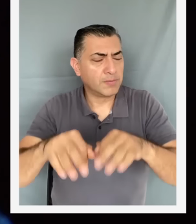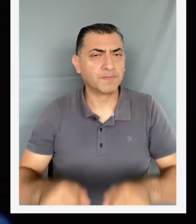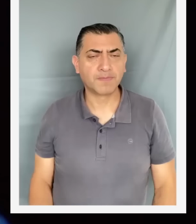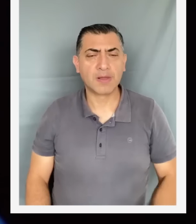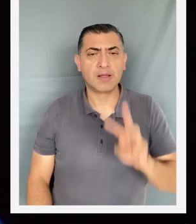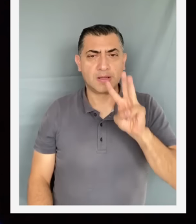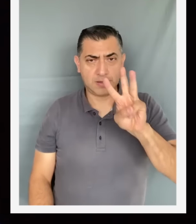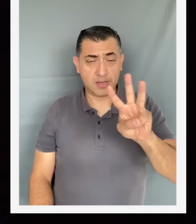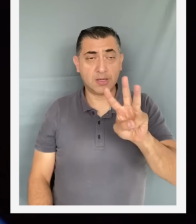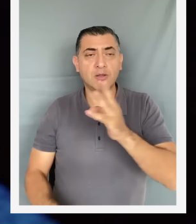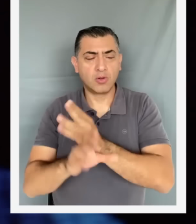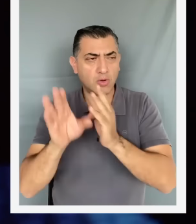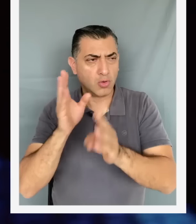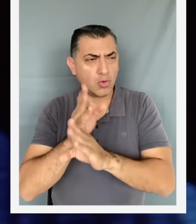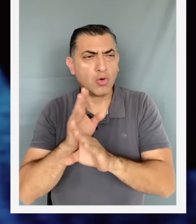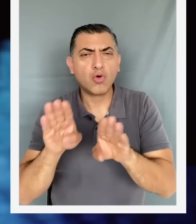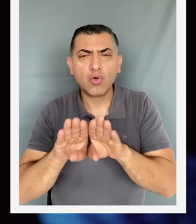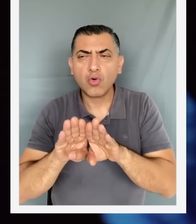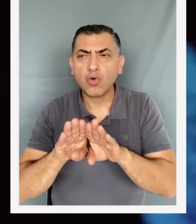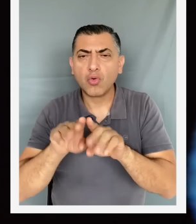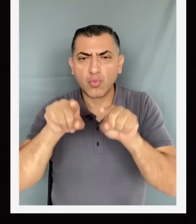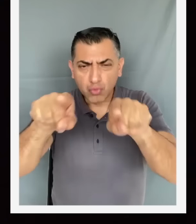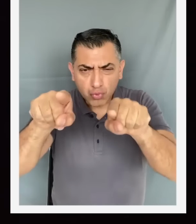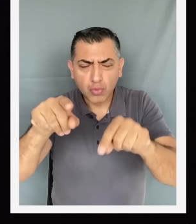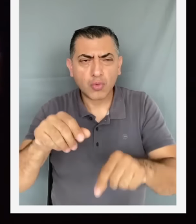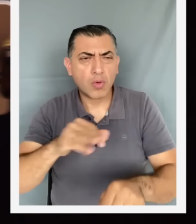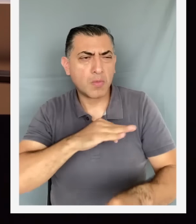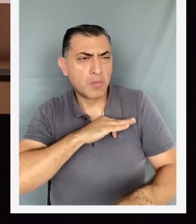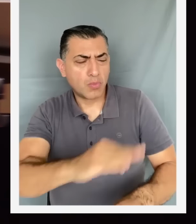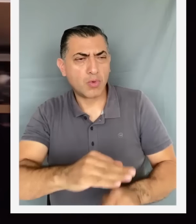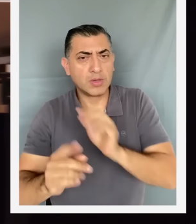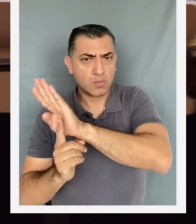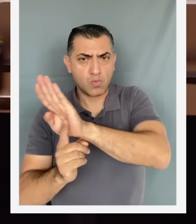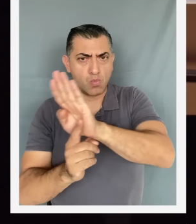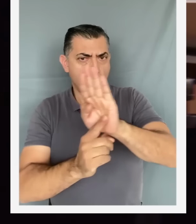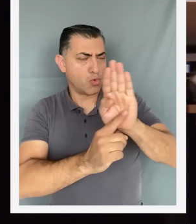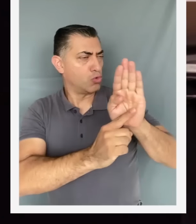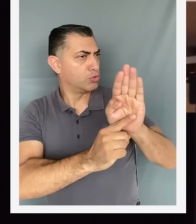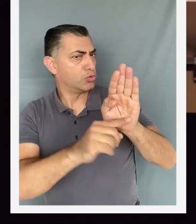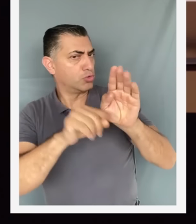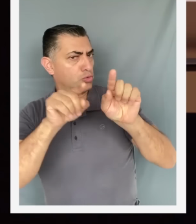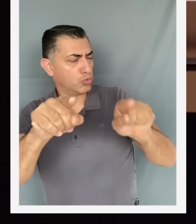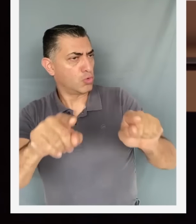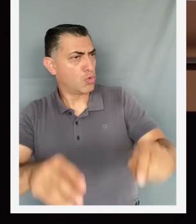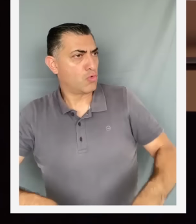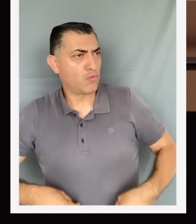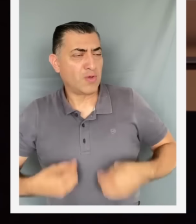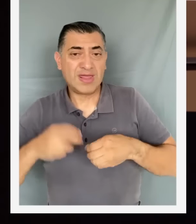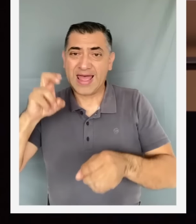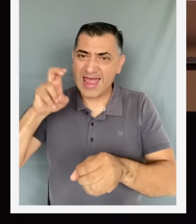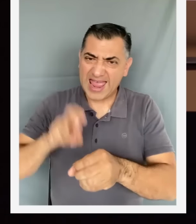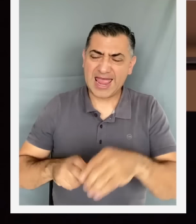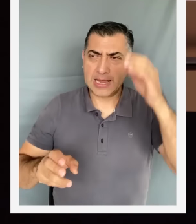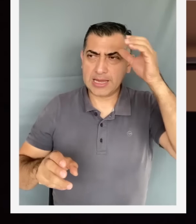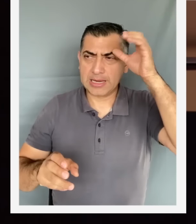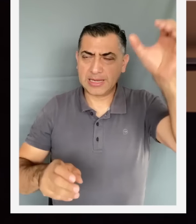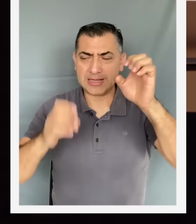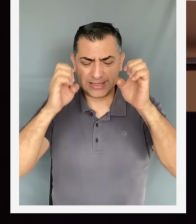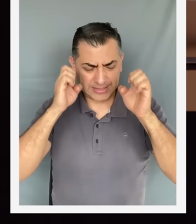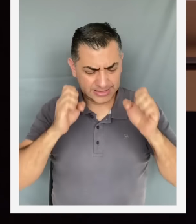que son tres plataformas a través de las cuales tú puedes manifestar que tu nueva vida en Cristo